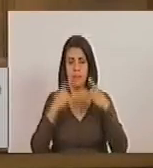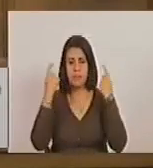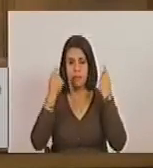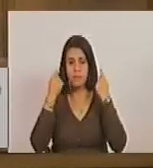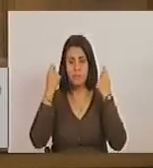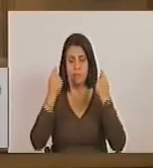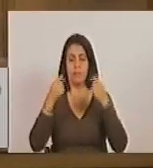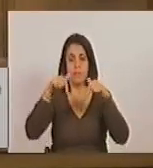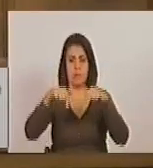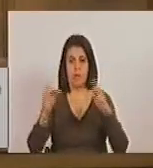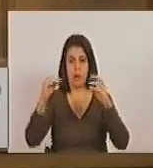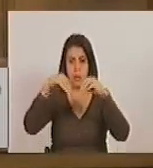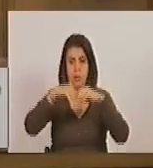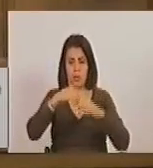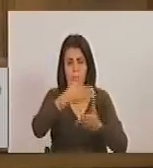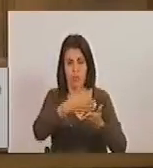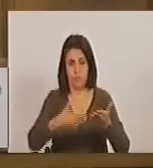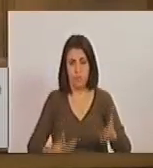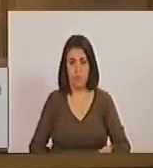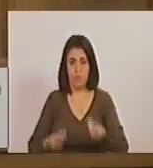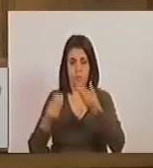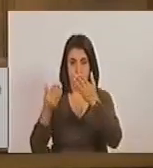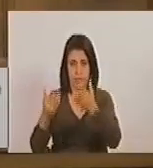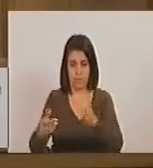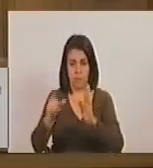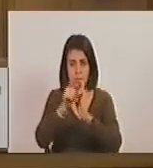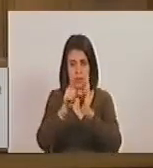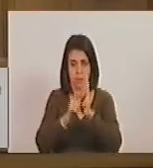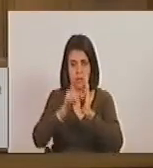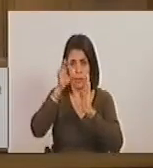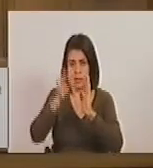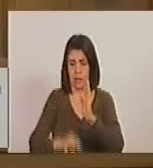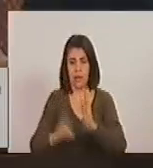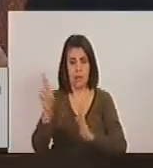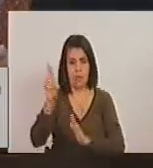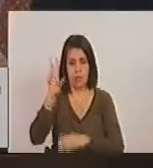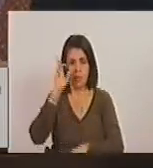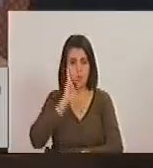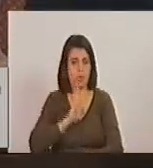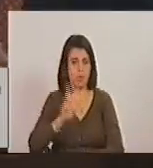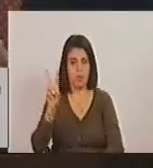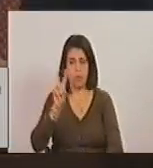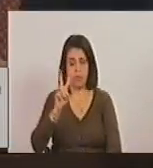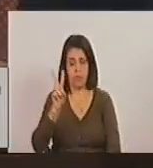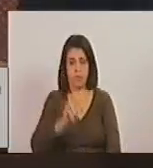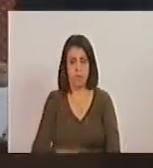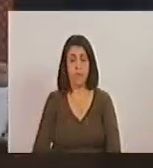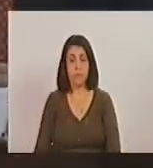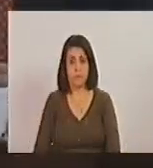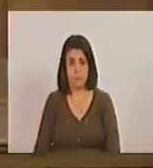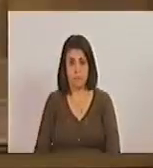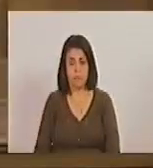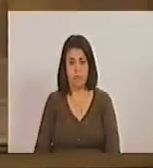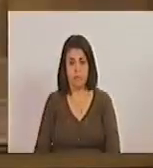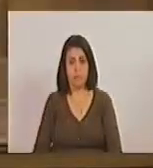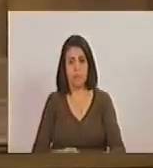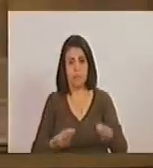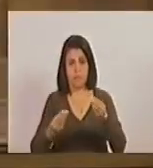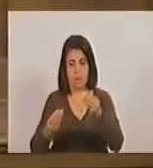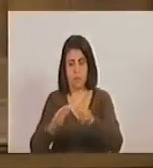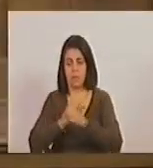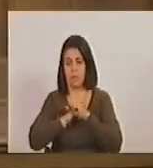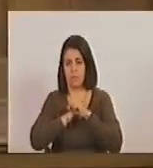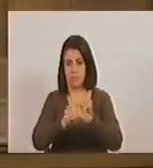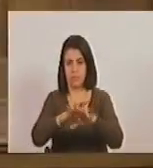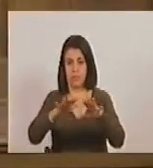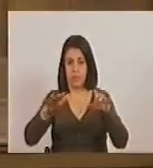publicar el presente acuerdo en la Gaceta Oficial de la República Bolivariana de Venezuela, dar